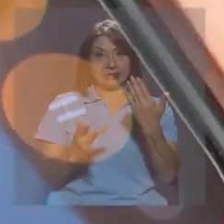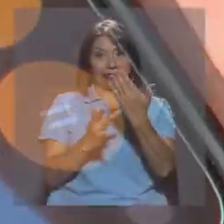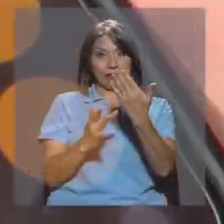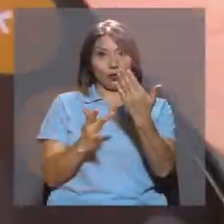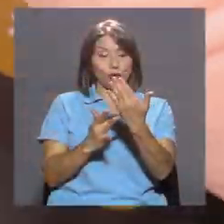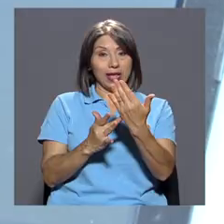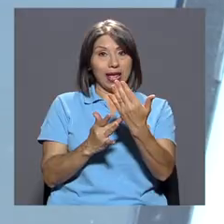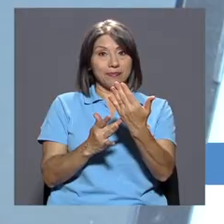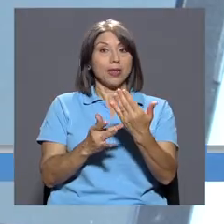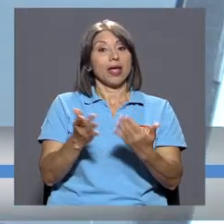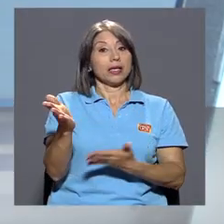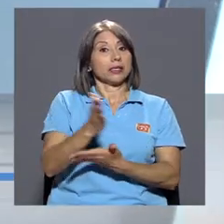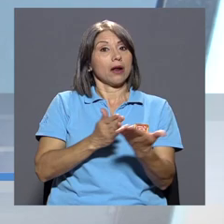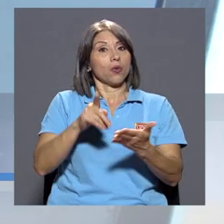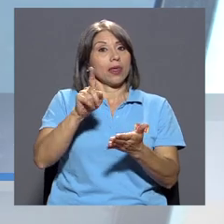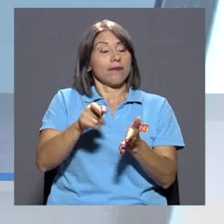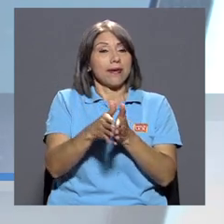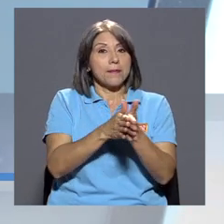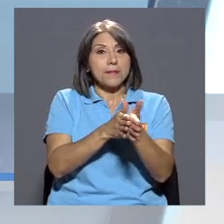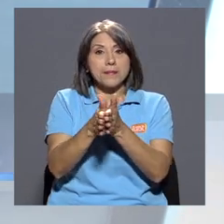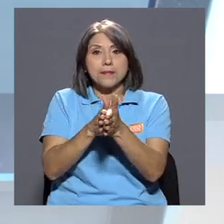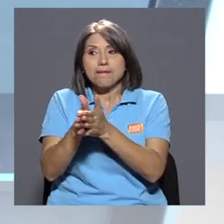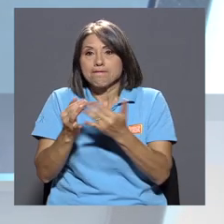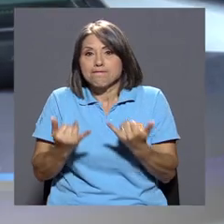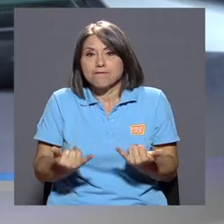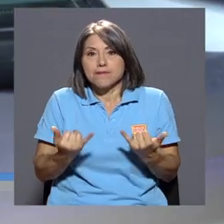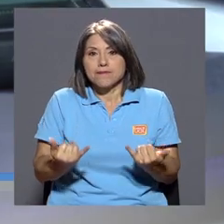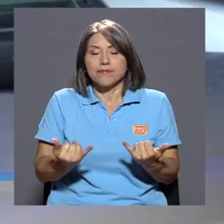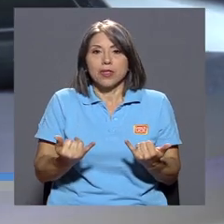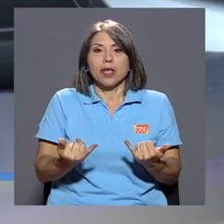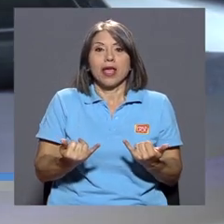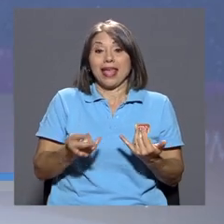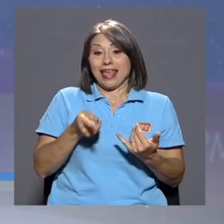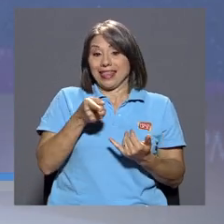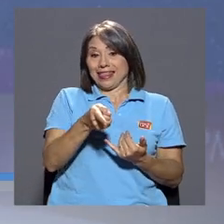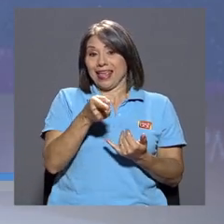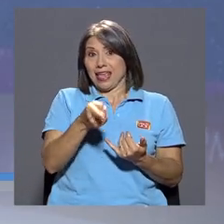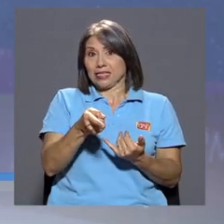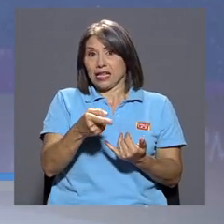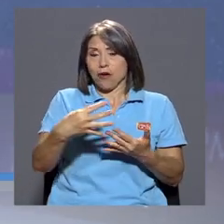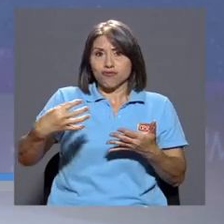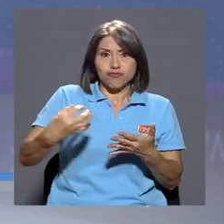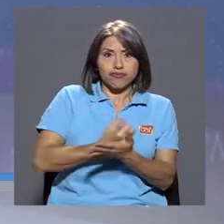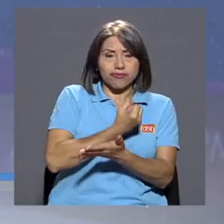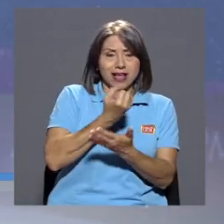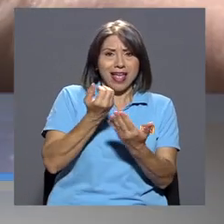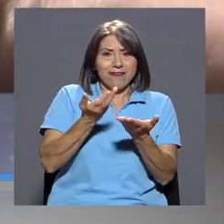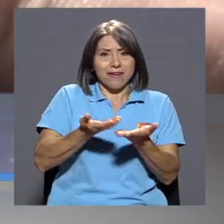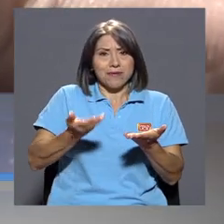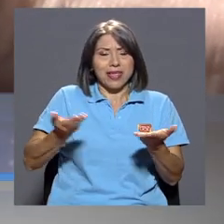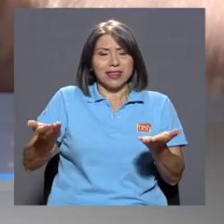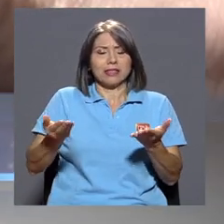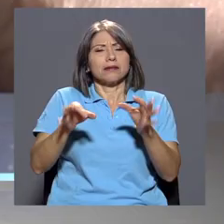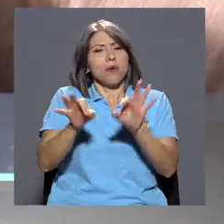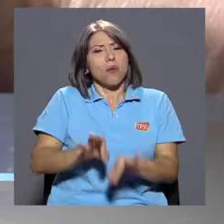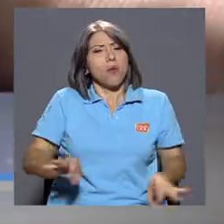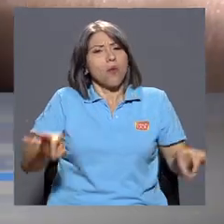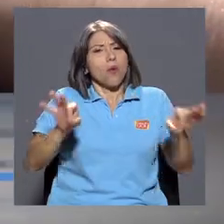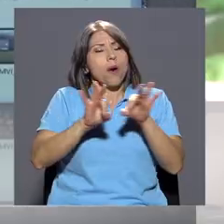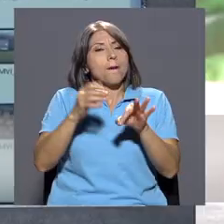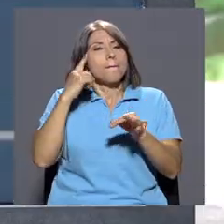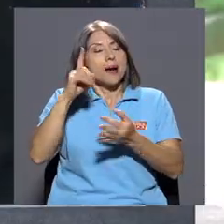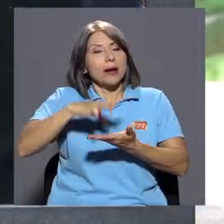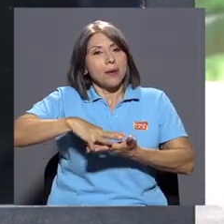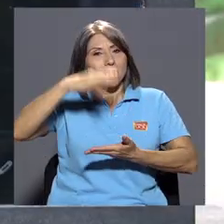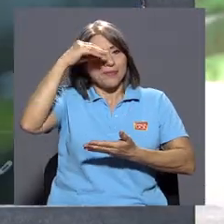La tecnología es un recurso que se debe aprovechar hoy en día. Las herramientas que se obtienen de esta son fundamentales en el desarrollo de aprendizajes. Este